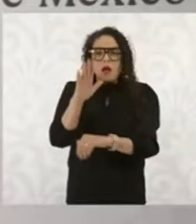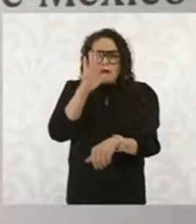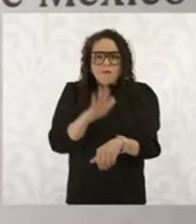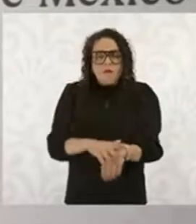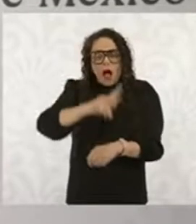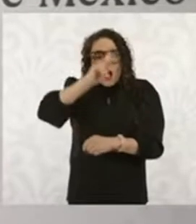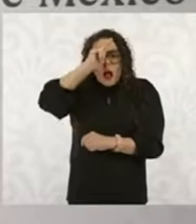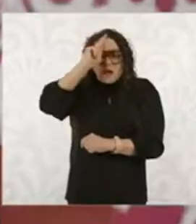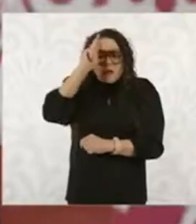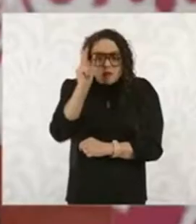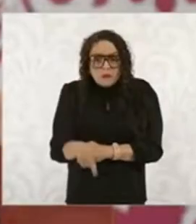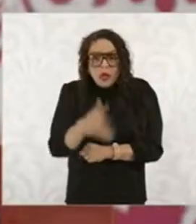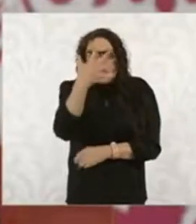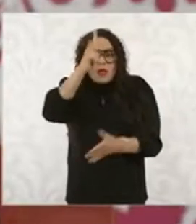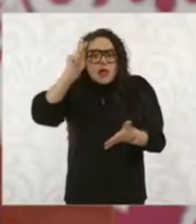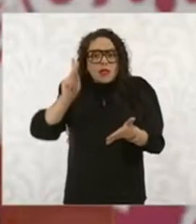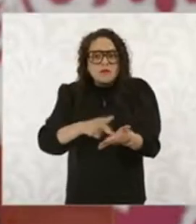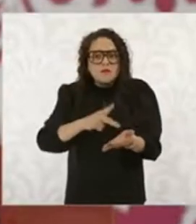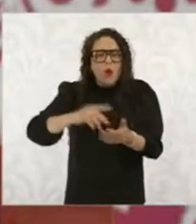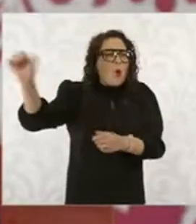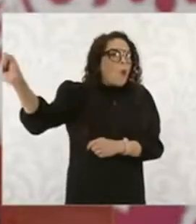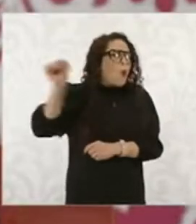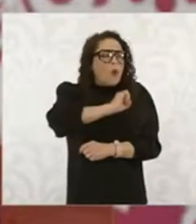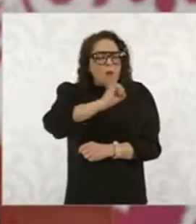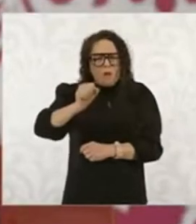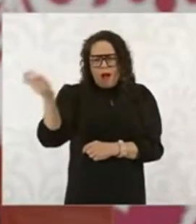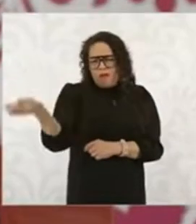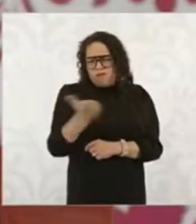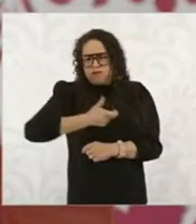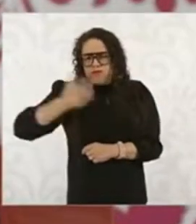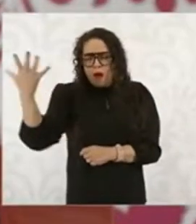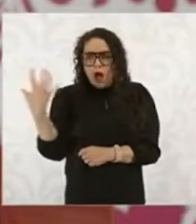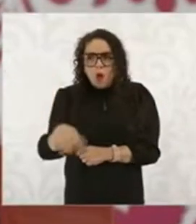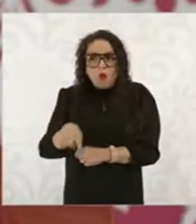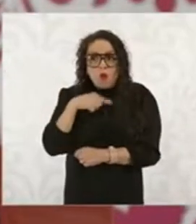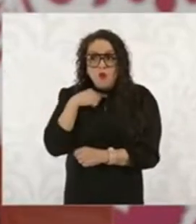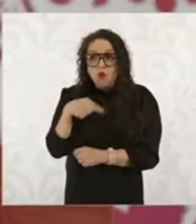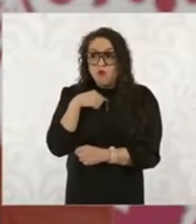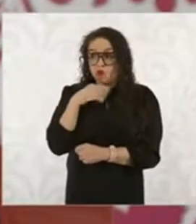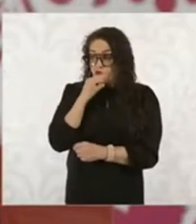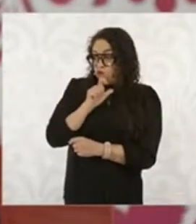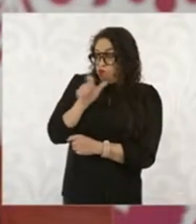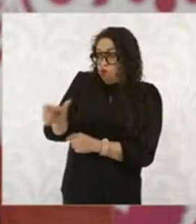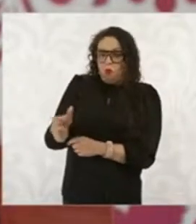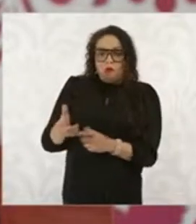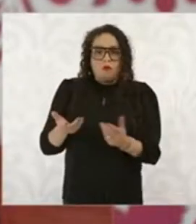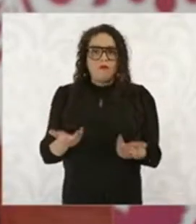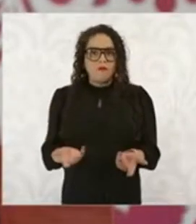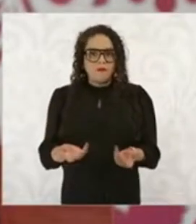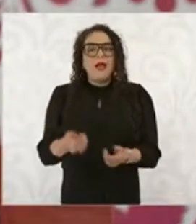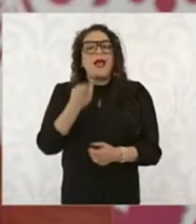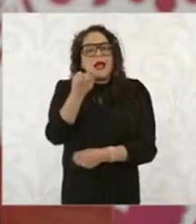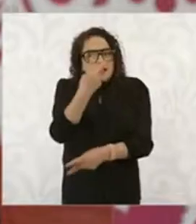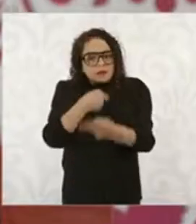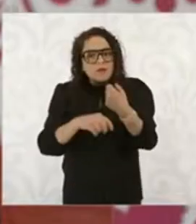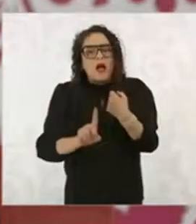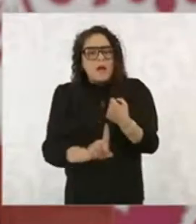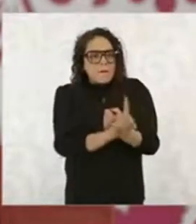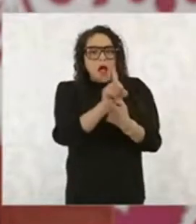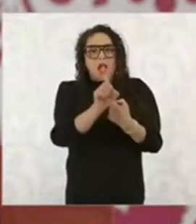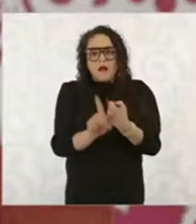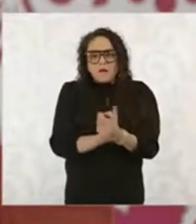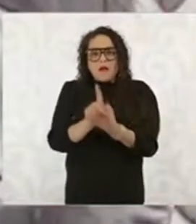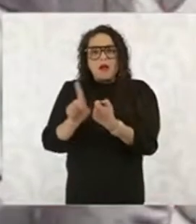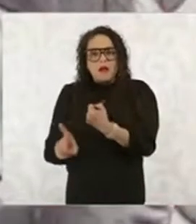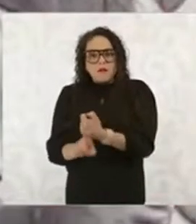de luz altísimos que no pueden pagar. Entonces empezó a ser un problema de que muchos recibían, porque no tenían el